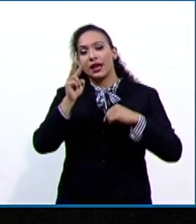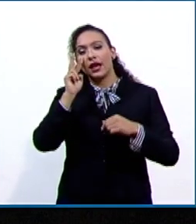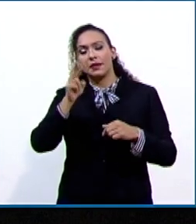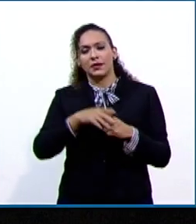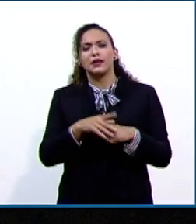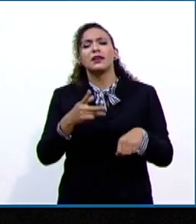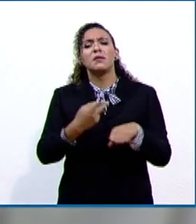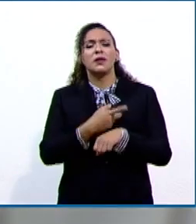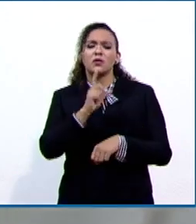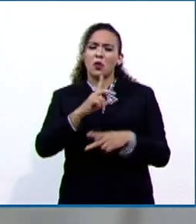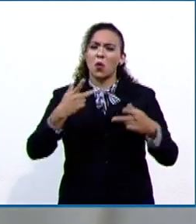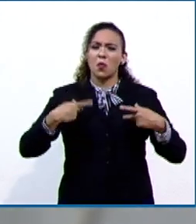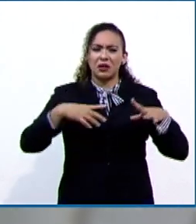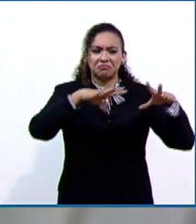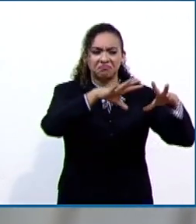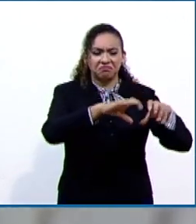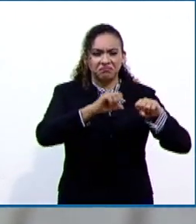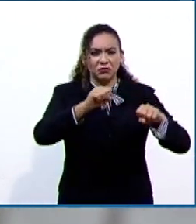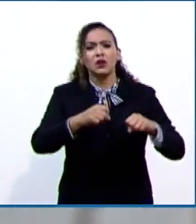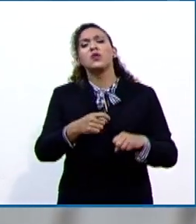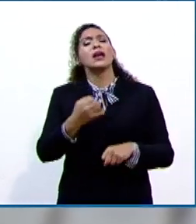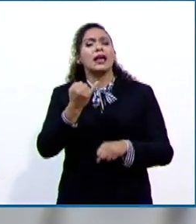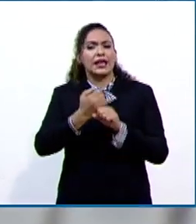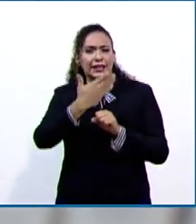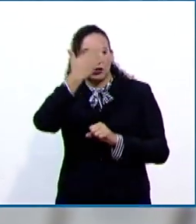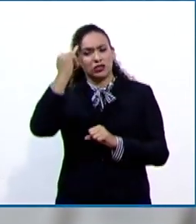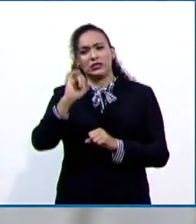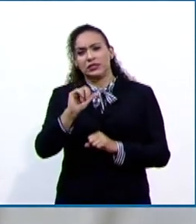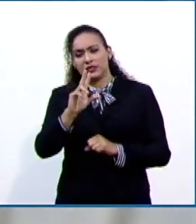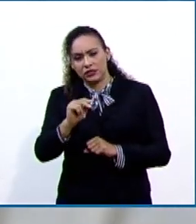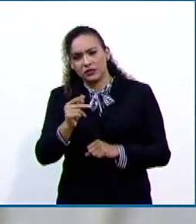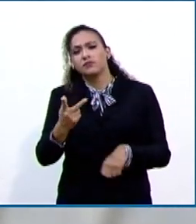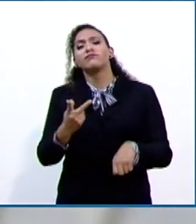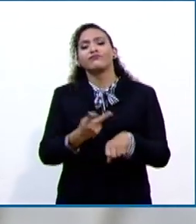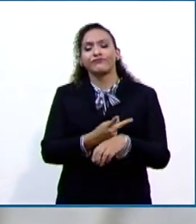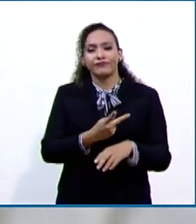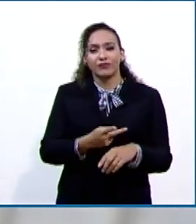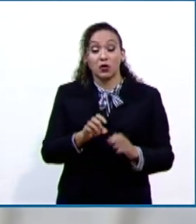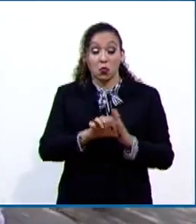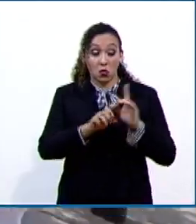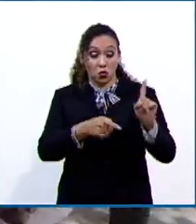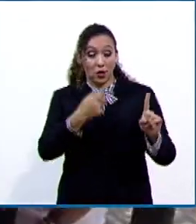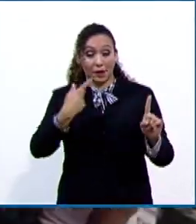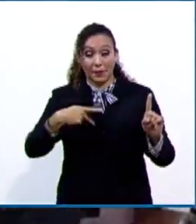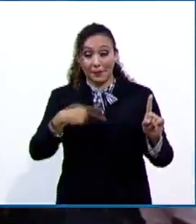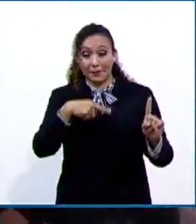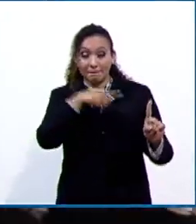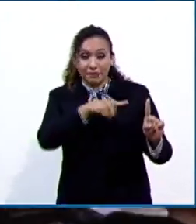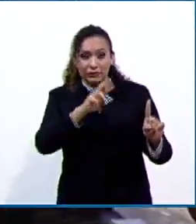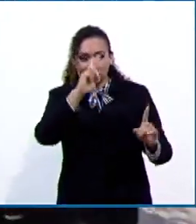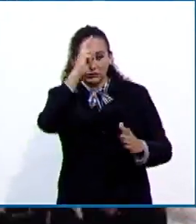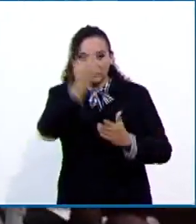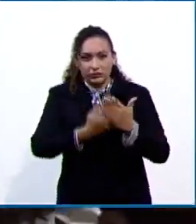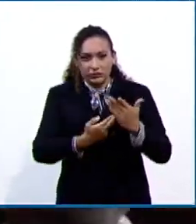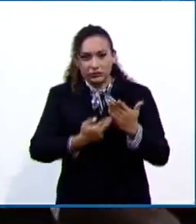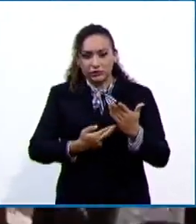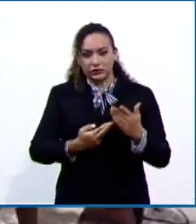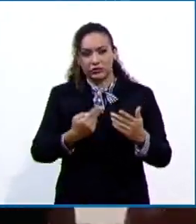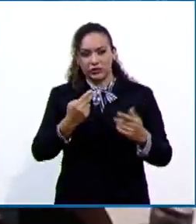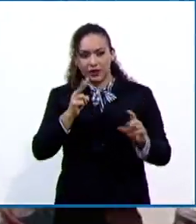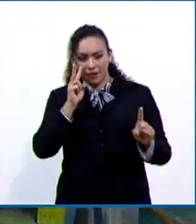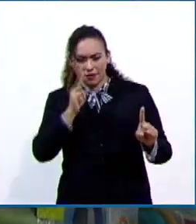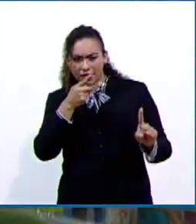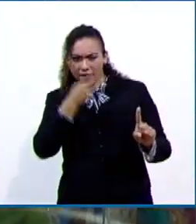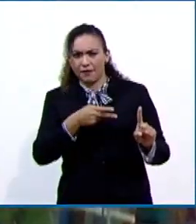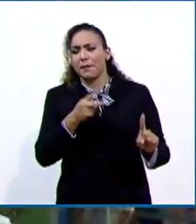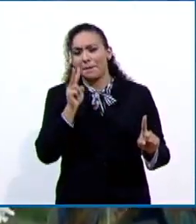de inocencia que, para acreditar el conocimiento del origen ilícito de objetos de un delito, baste comprobar la actividad comercial del